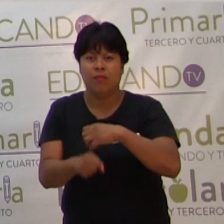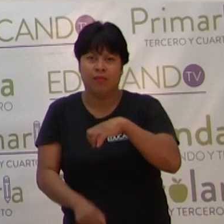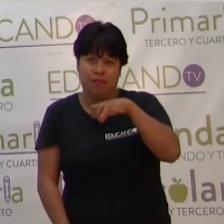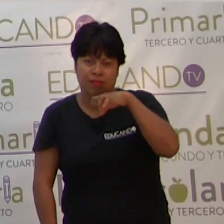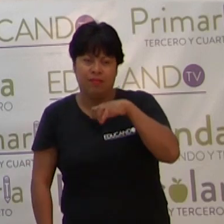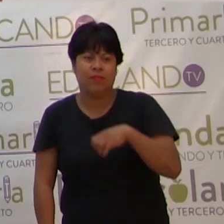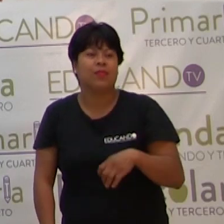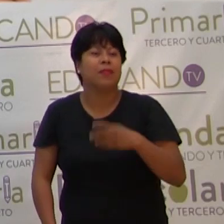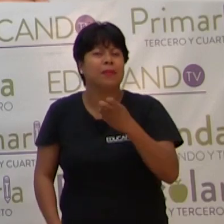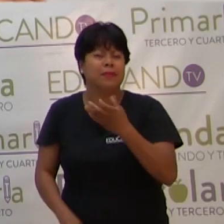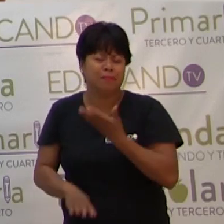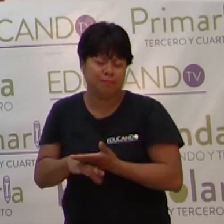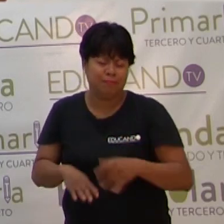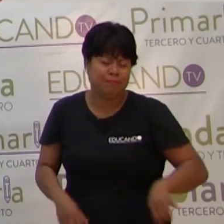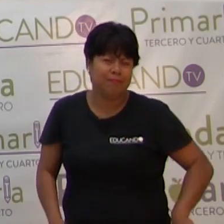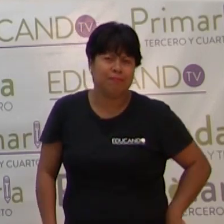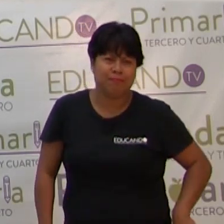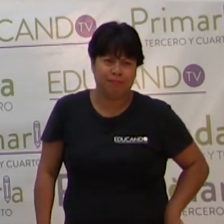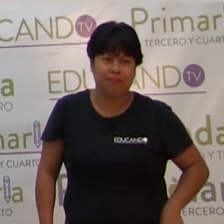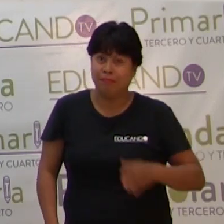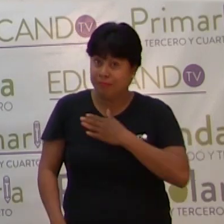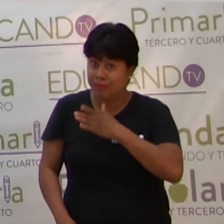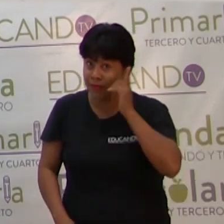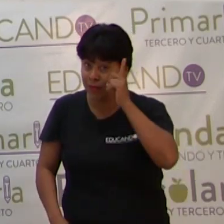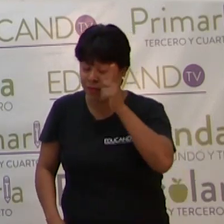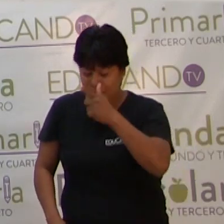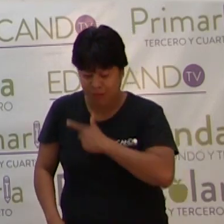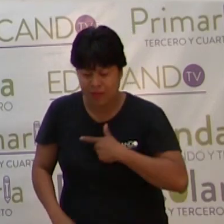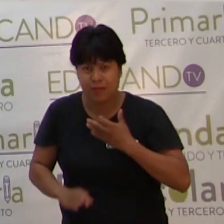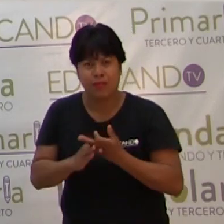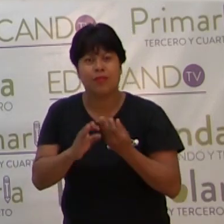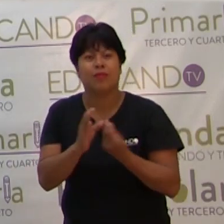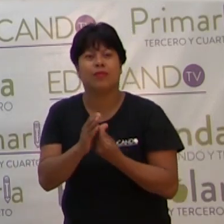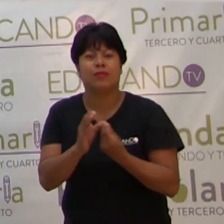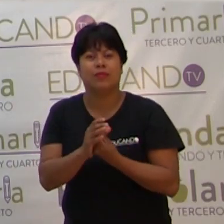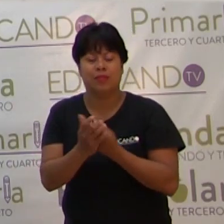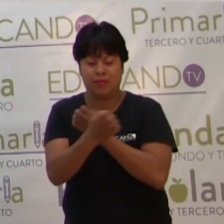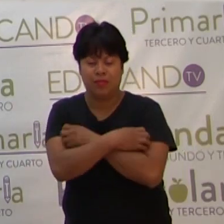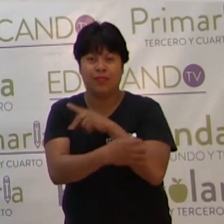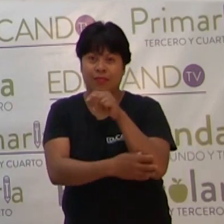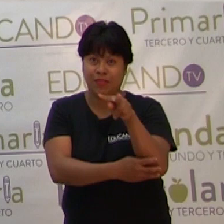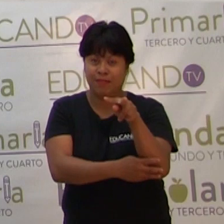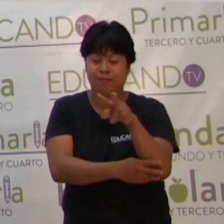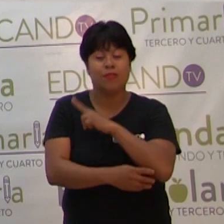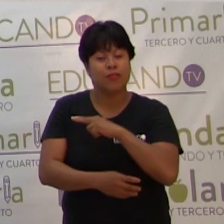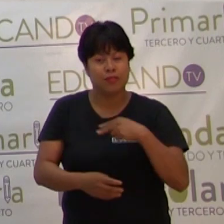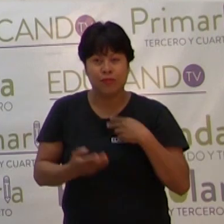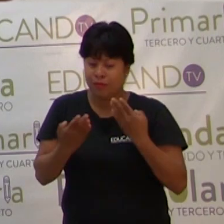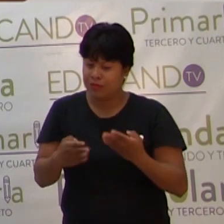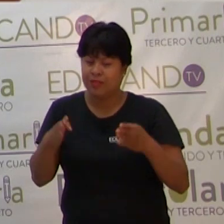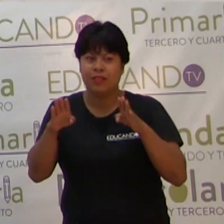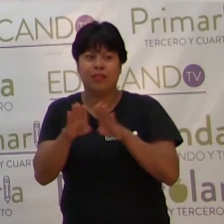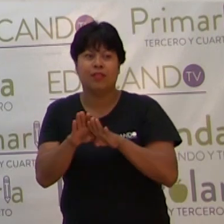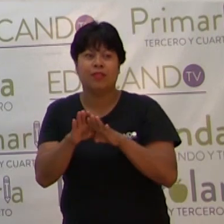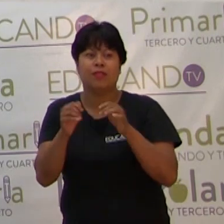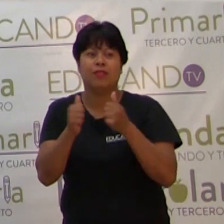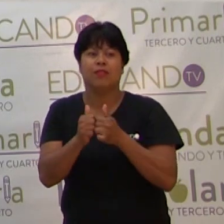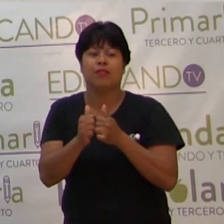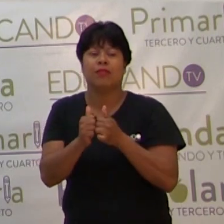edad. Es algo bien interesante, ¿verdad? Bueno, espero que te haya gustado esta sesión en Educando TV. Vamos a cerrarlo